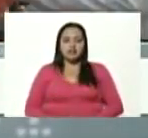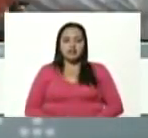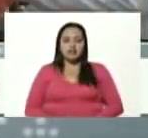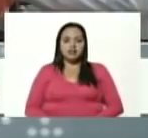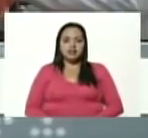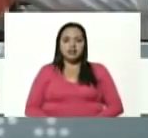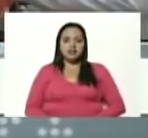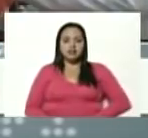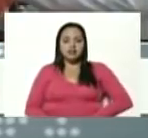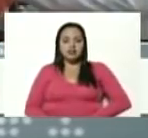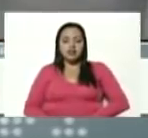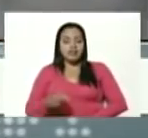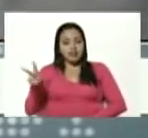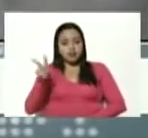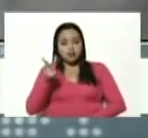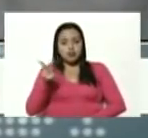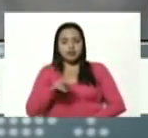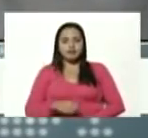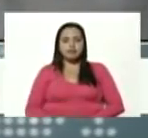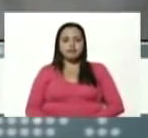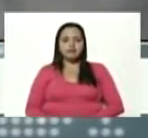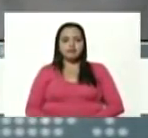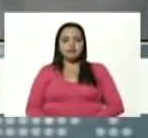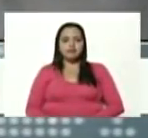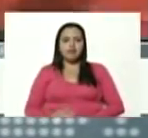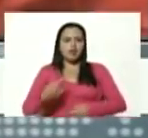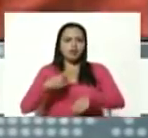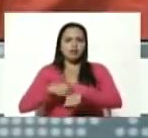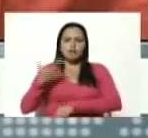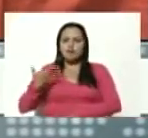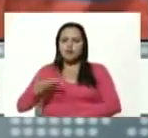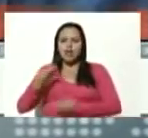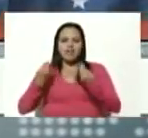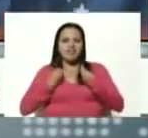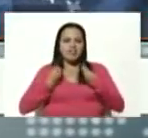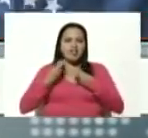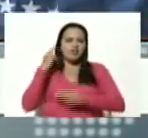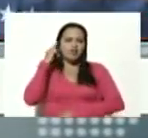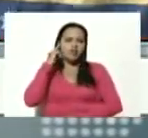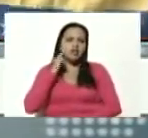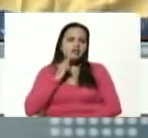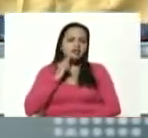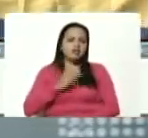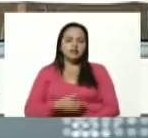de nuestra Venezuela, momento estelar en la vida de Bolívar,